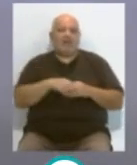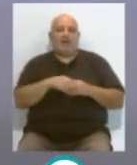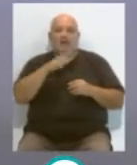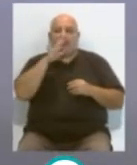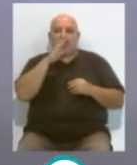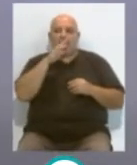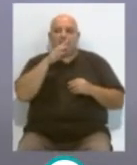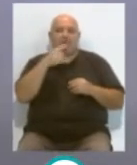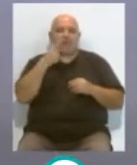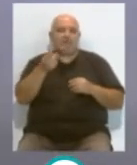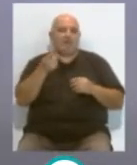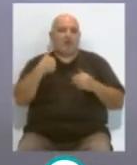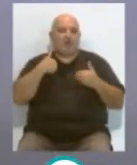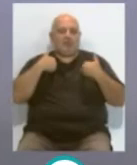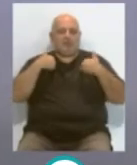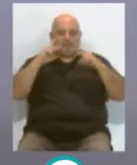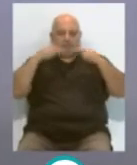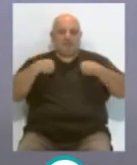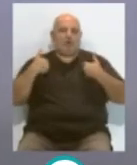ahora me voy a dar un homenaje yo,